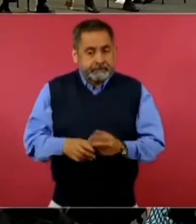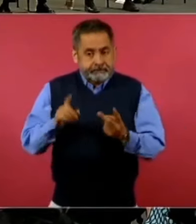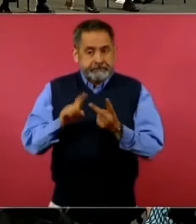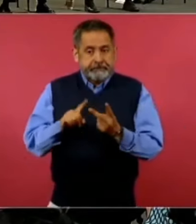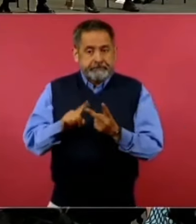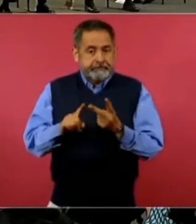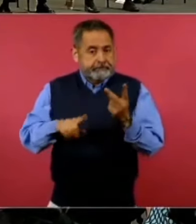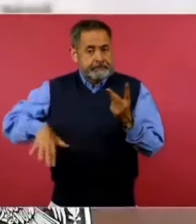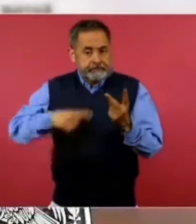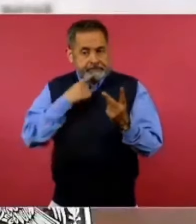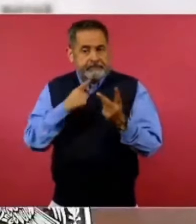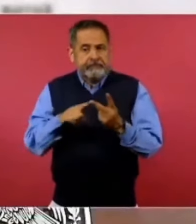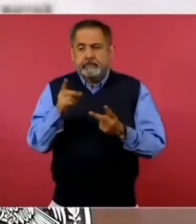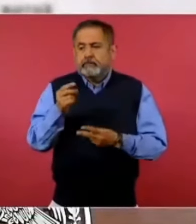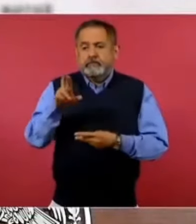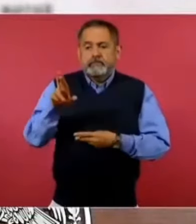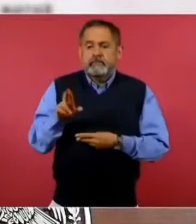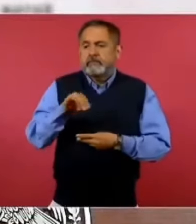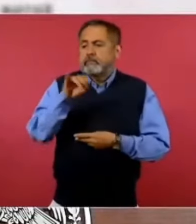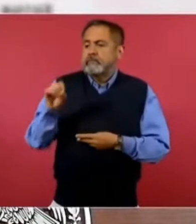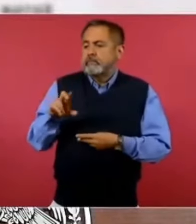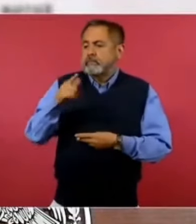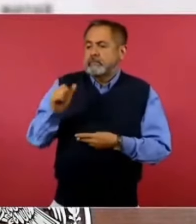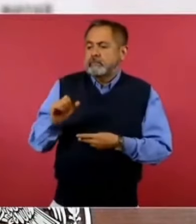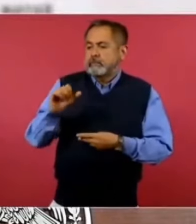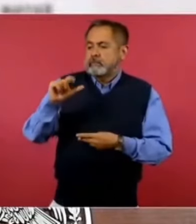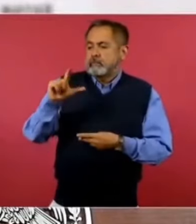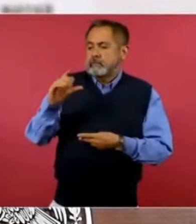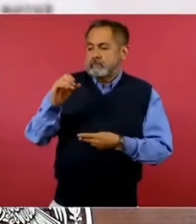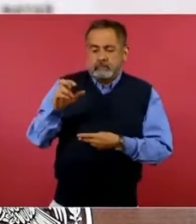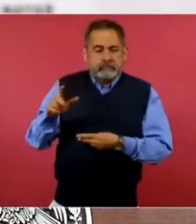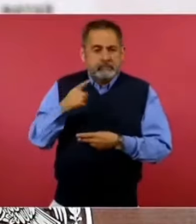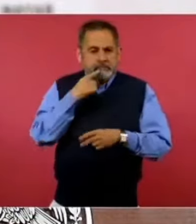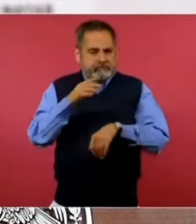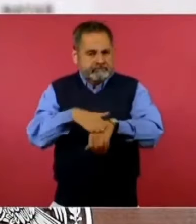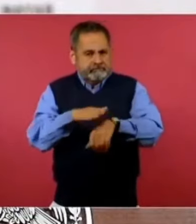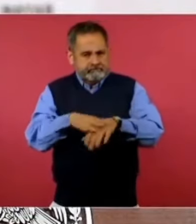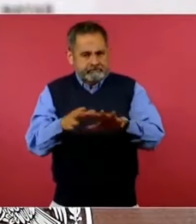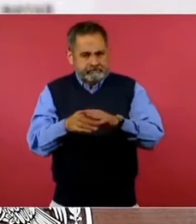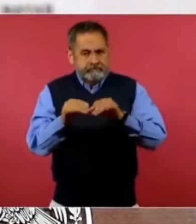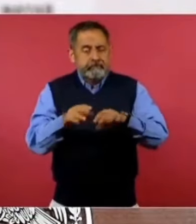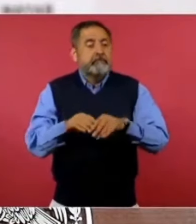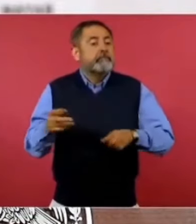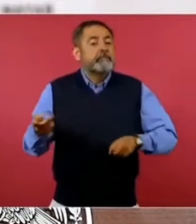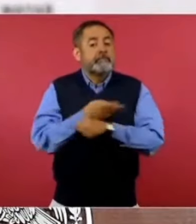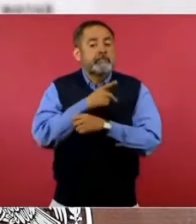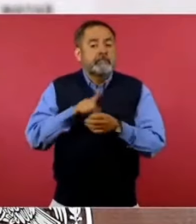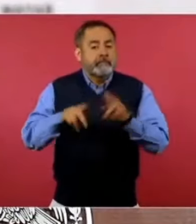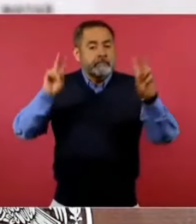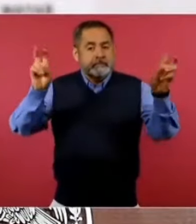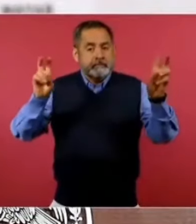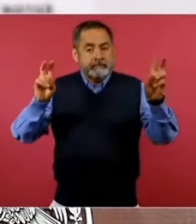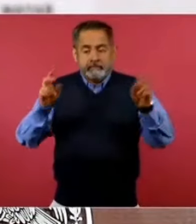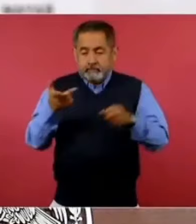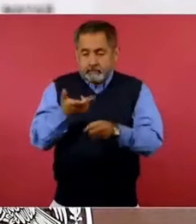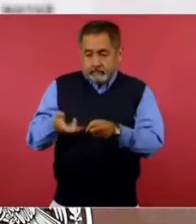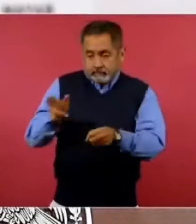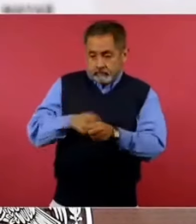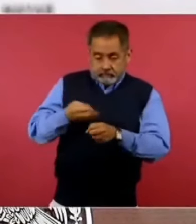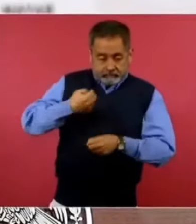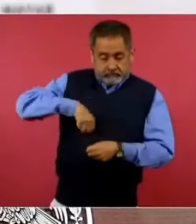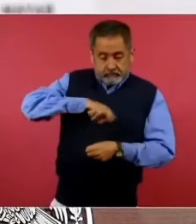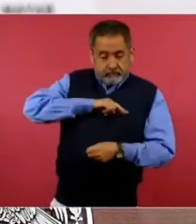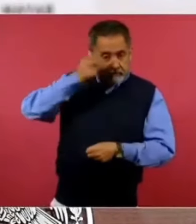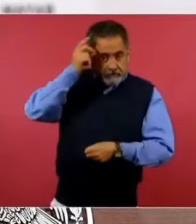lo ha mencionado el doctor Jorge alcoser es solamente para mantener el avance de la clínica es nuestra la amos aquí el